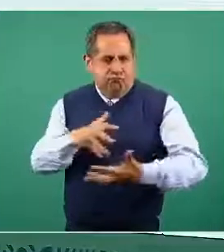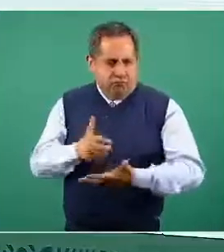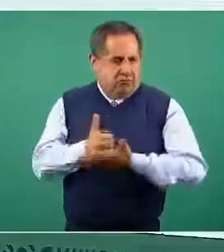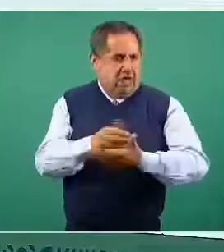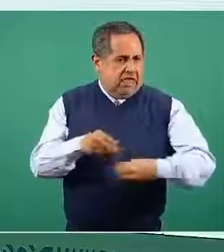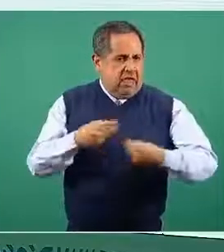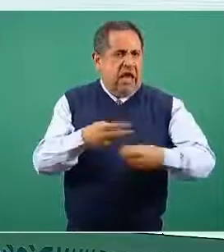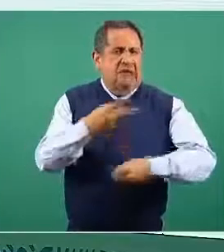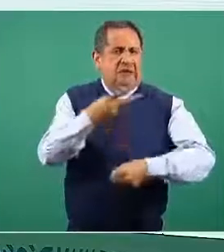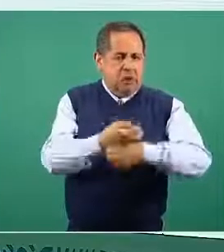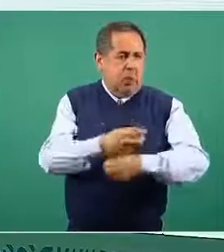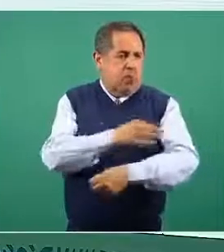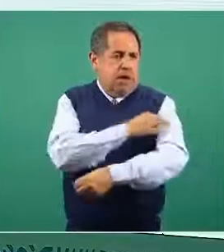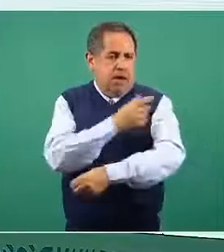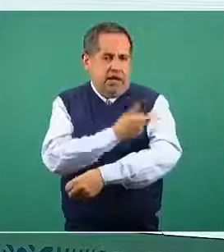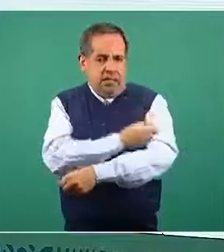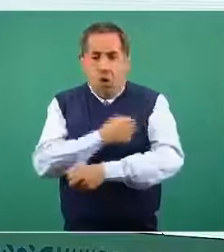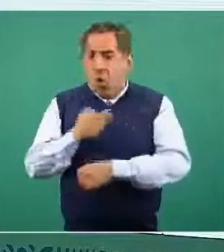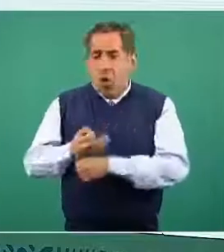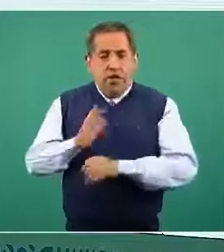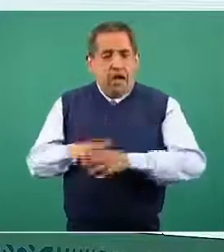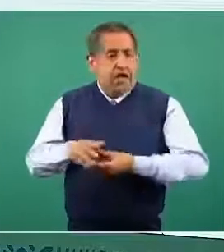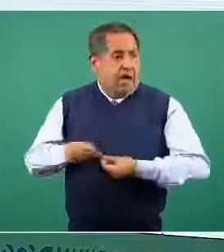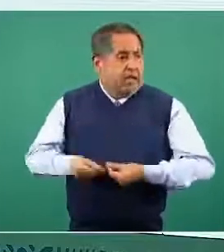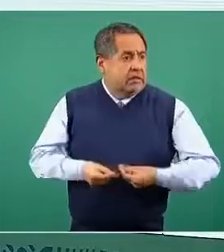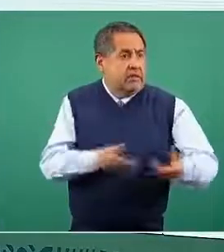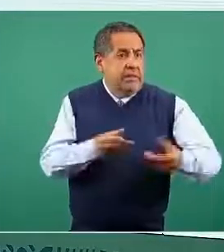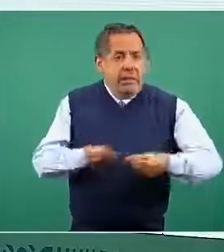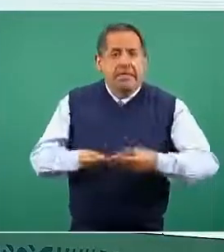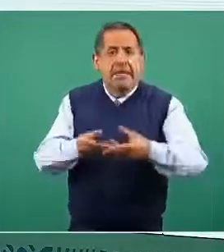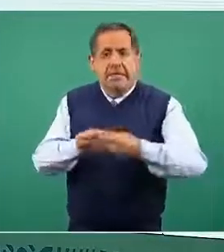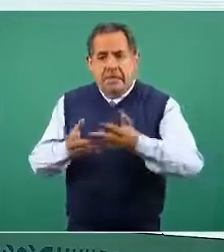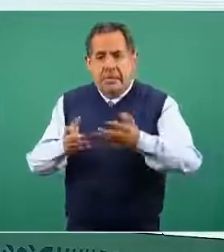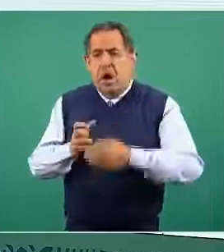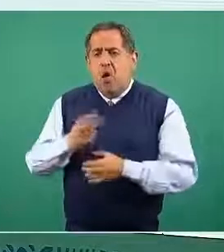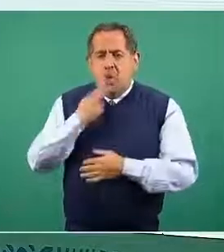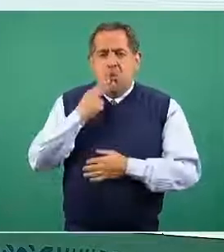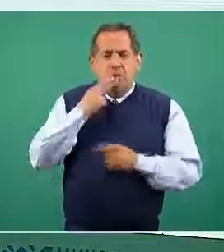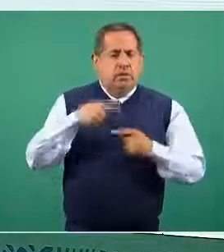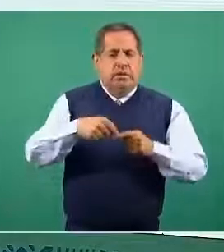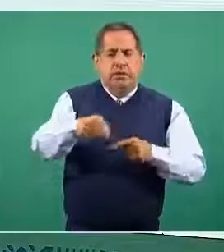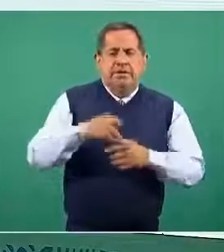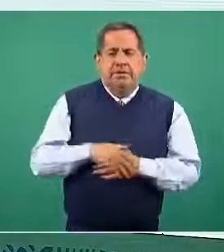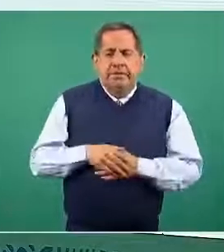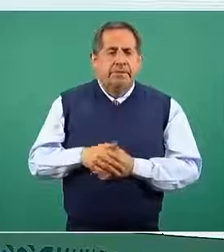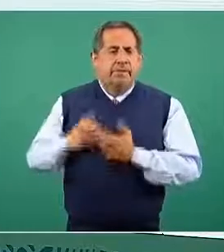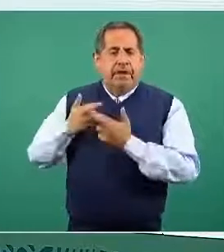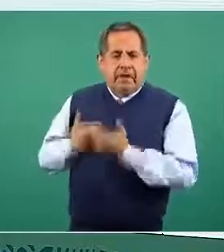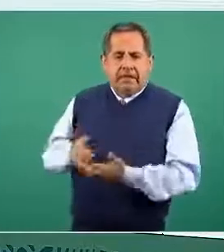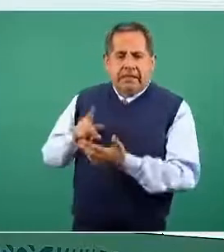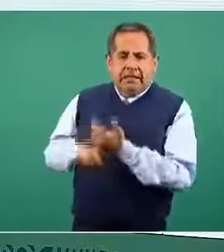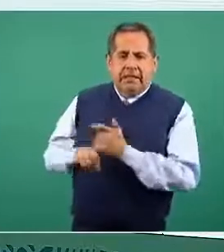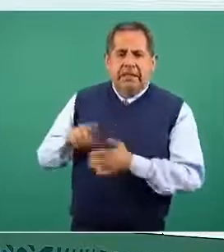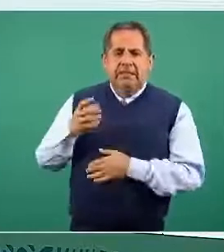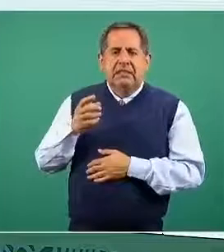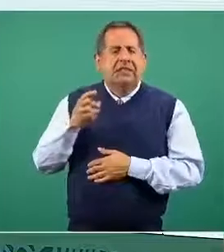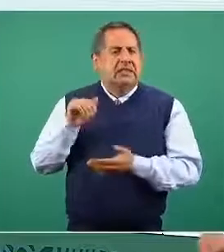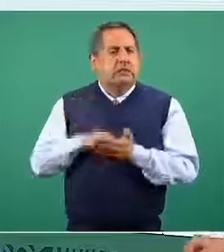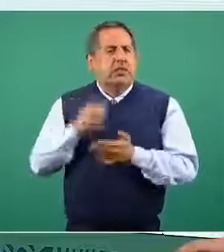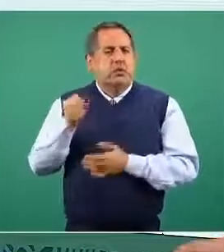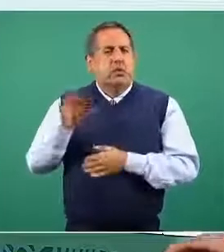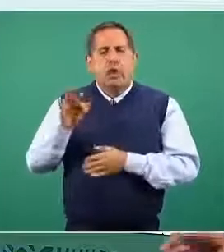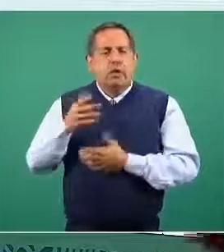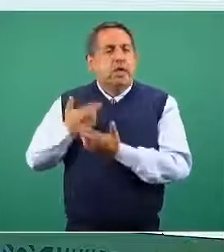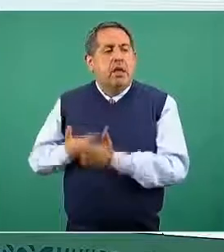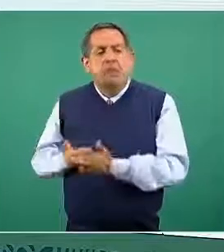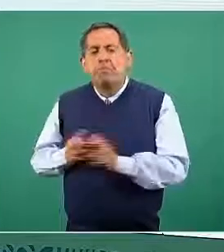dosis. En este momento ya fueron desplazadas y van a ser utilizadas próximamente, se quedan estas en reserva con el mismo propósito, con el